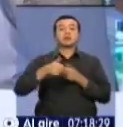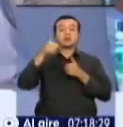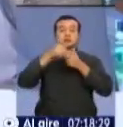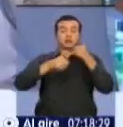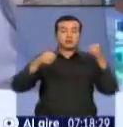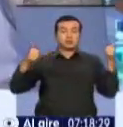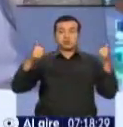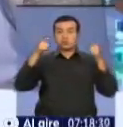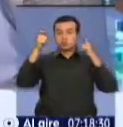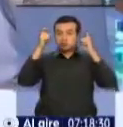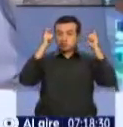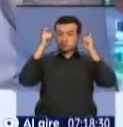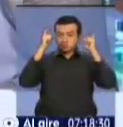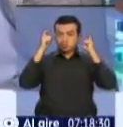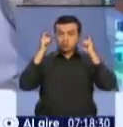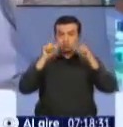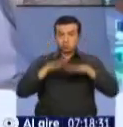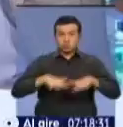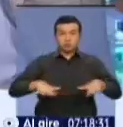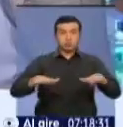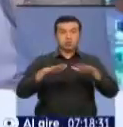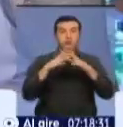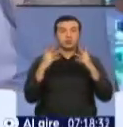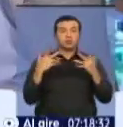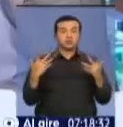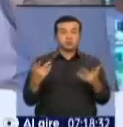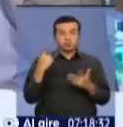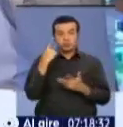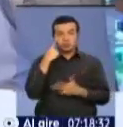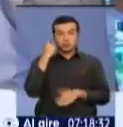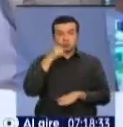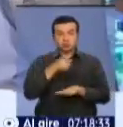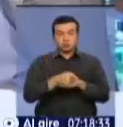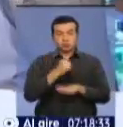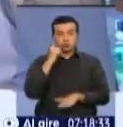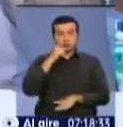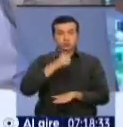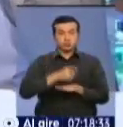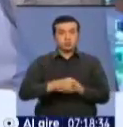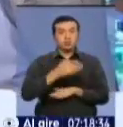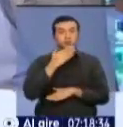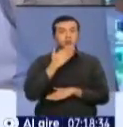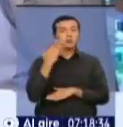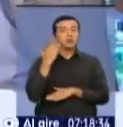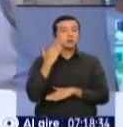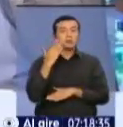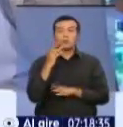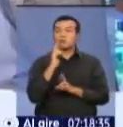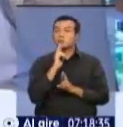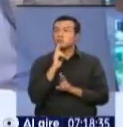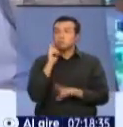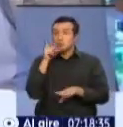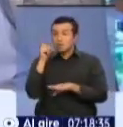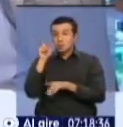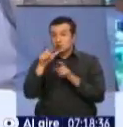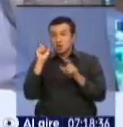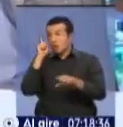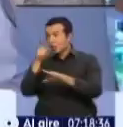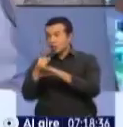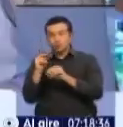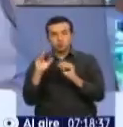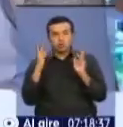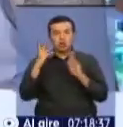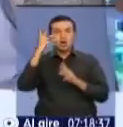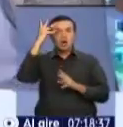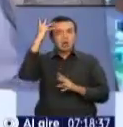de control, la ciudadanía no tiene cómo exigir y no tiene cómo responder. Antes, por lo menos